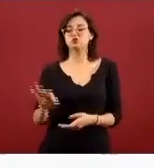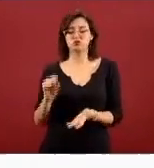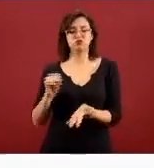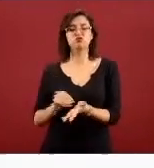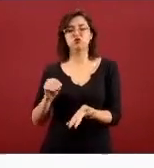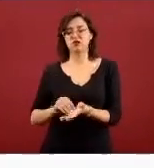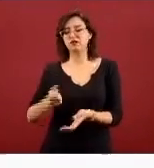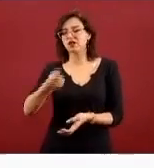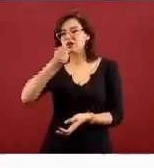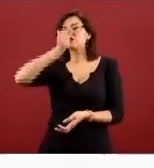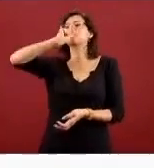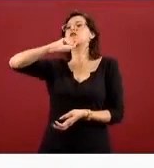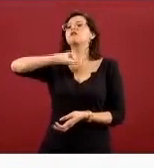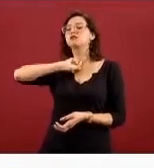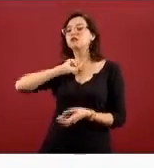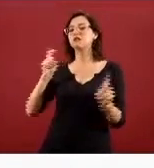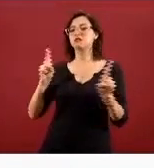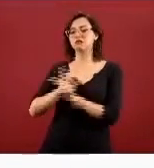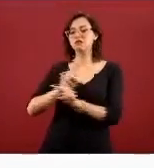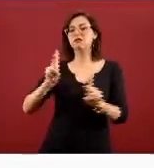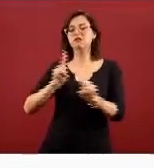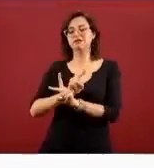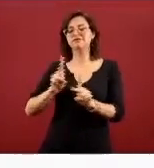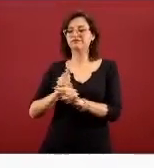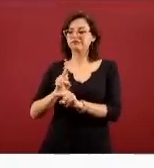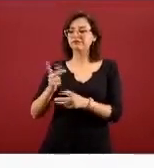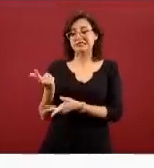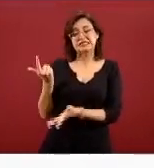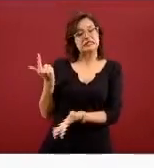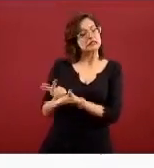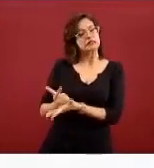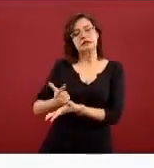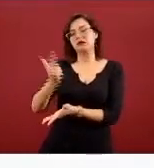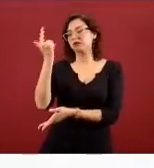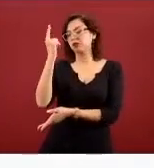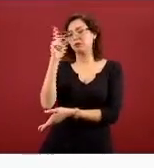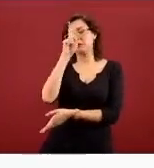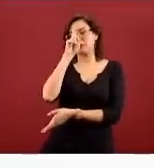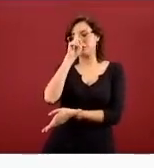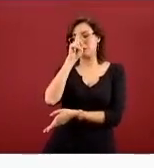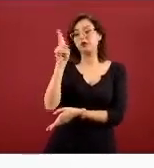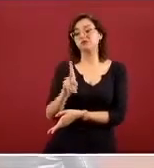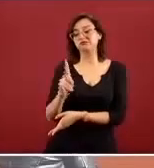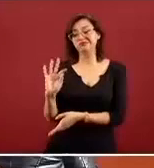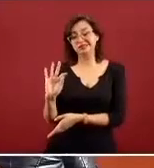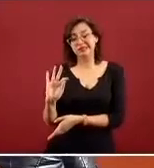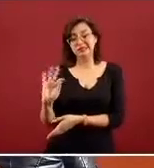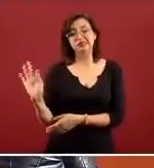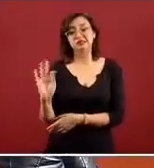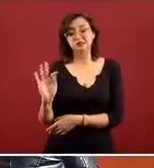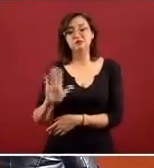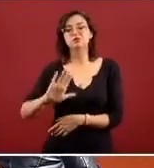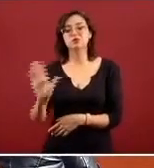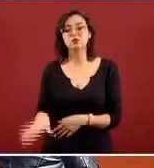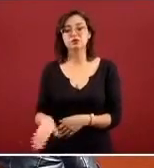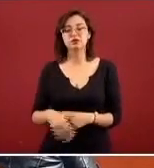intubadas, lo cual genera una situación clínica del mayor riesgo a poder perder la vida en un momento determinado. La